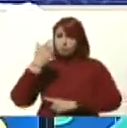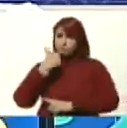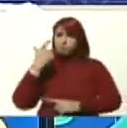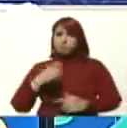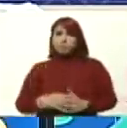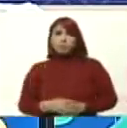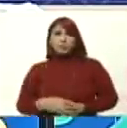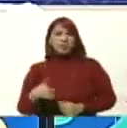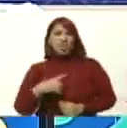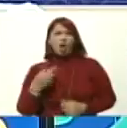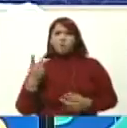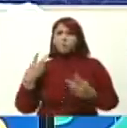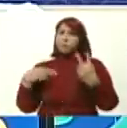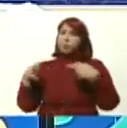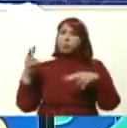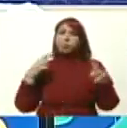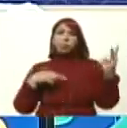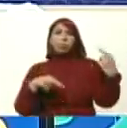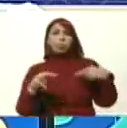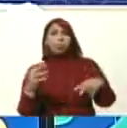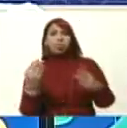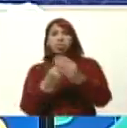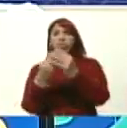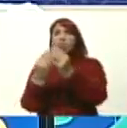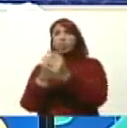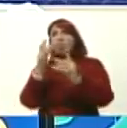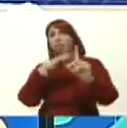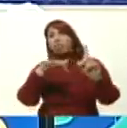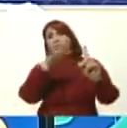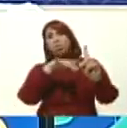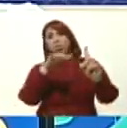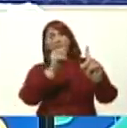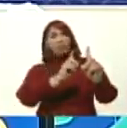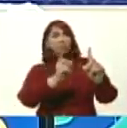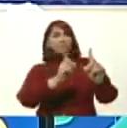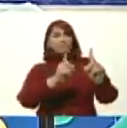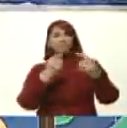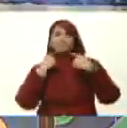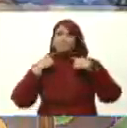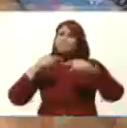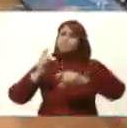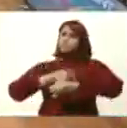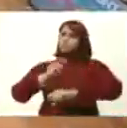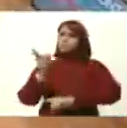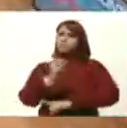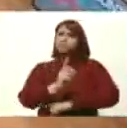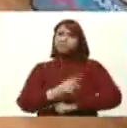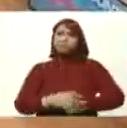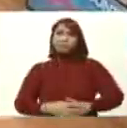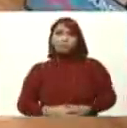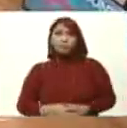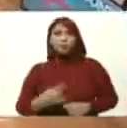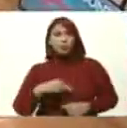no andamos con mamaderas de gallo, ni perdederas de tiempo, y porque amamos a Venezuela, la